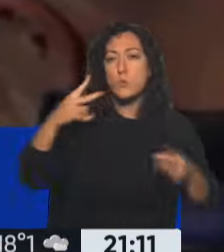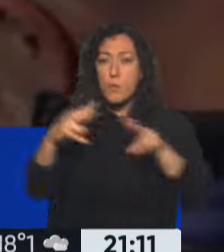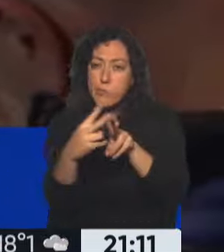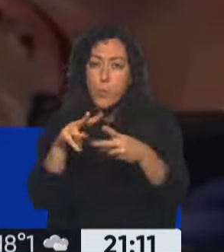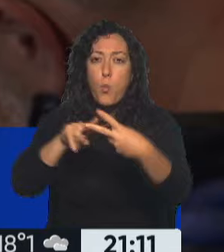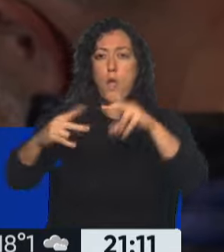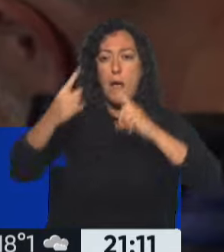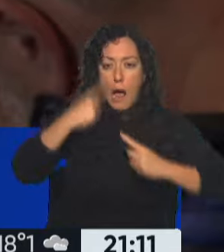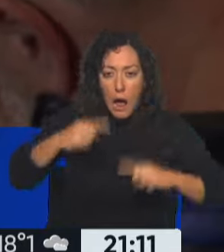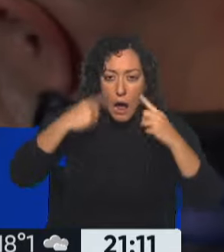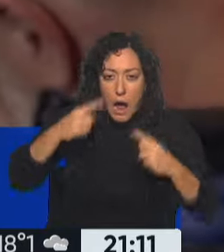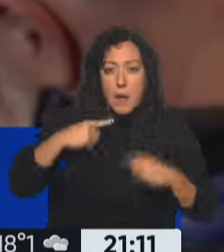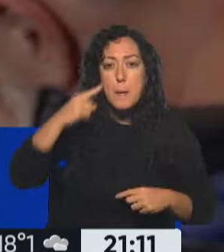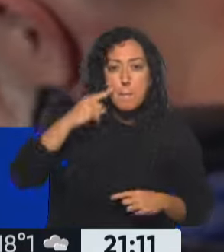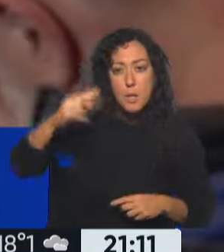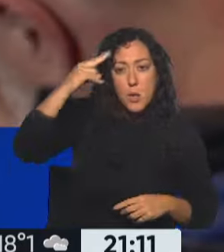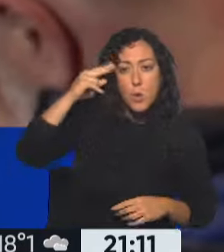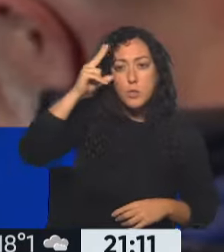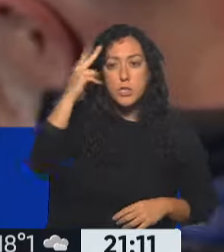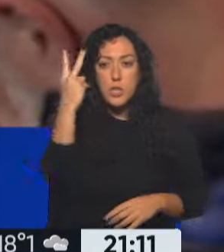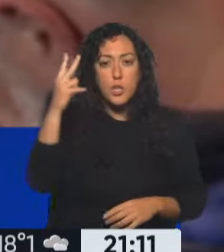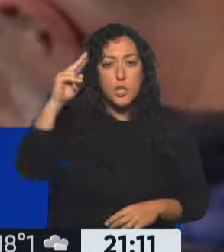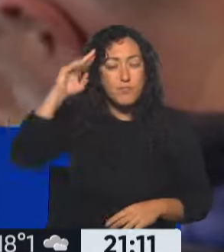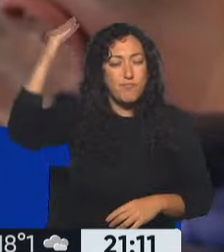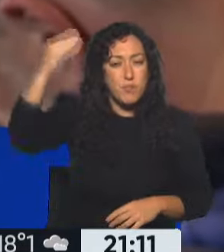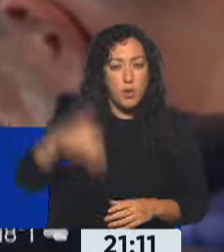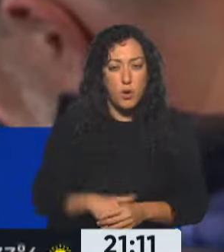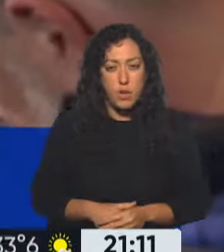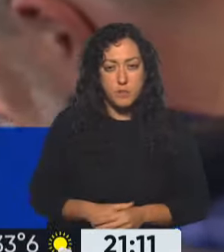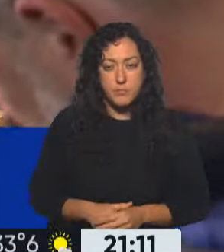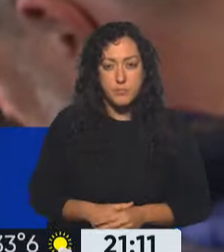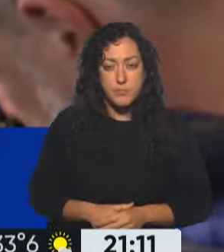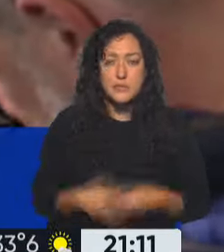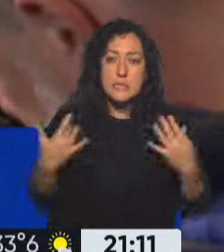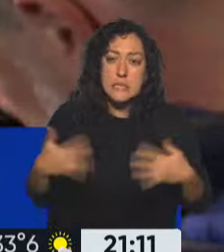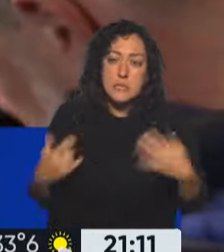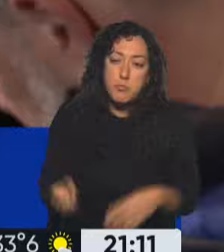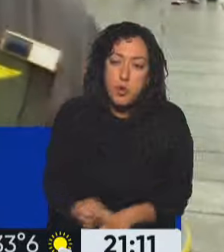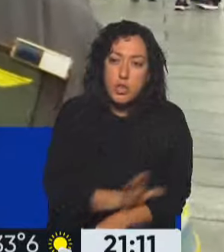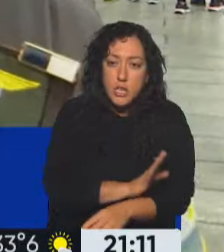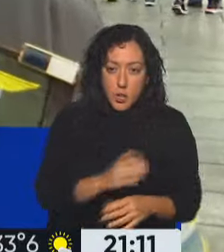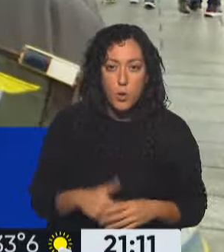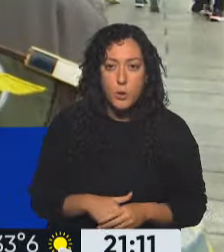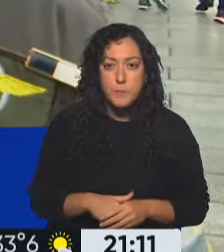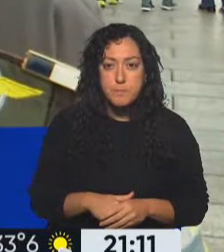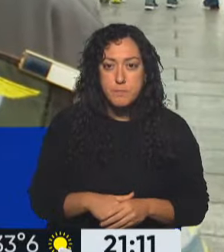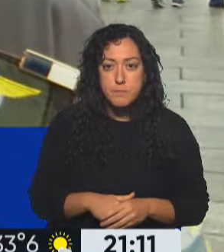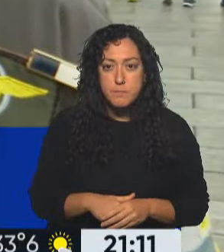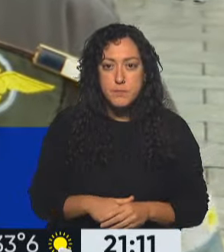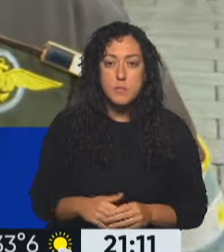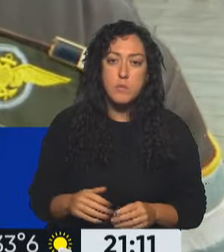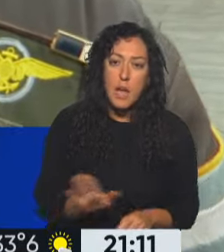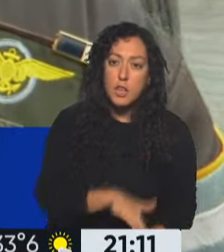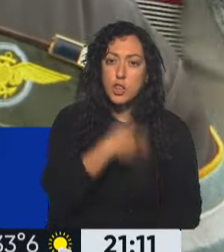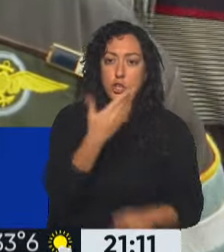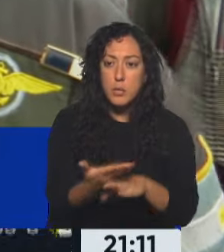lo que sucedió en 1982. Bueno, la verdad que muy emotivo, un reconocimiento que esperó tanto